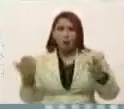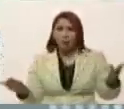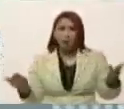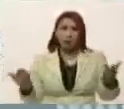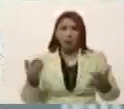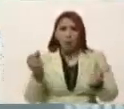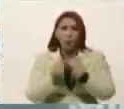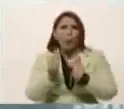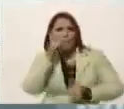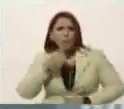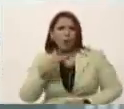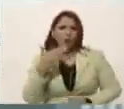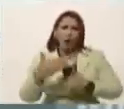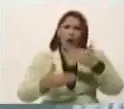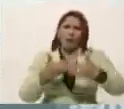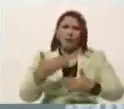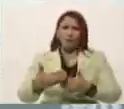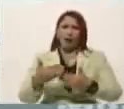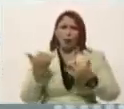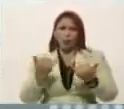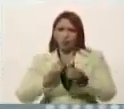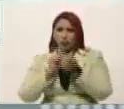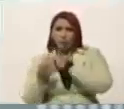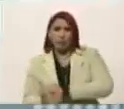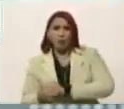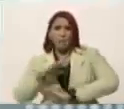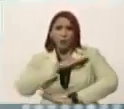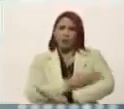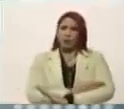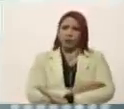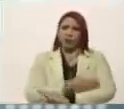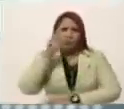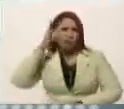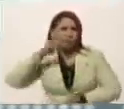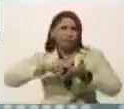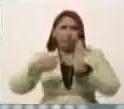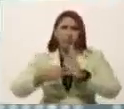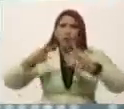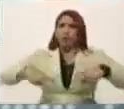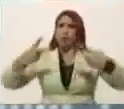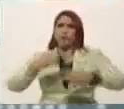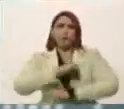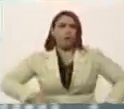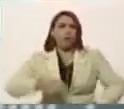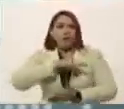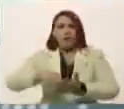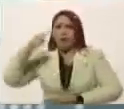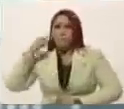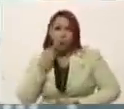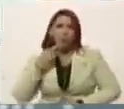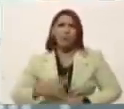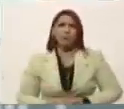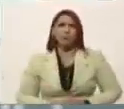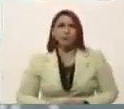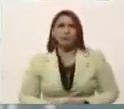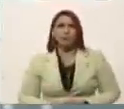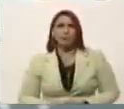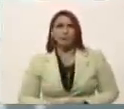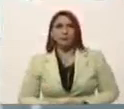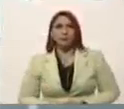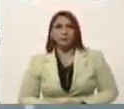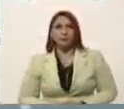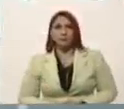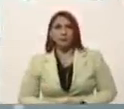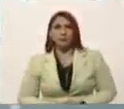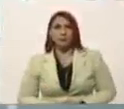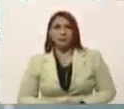para avanzar al concepto poderoso de una Fuerza Armada Nacional